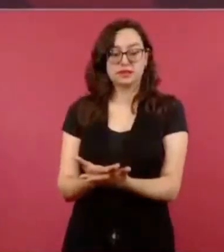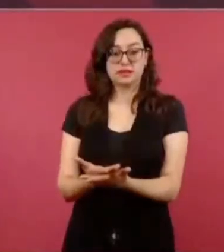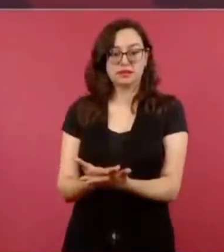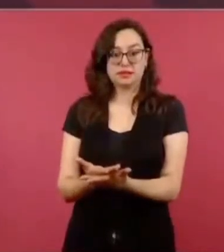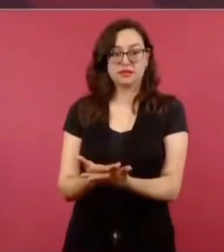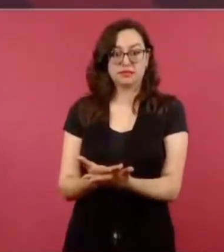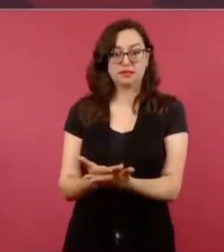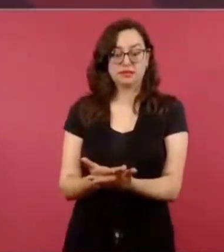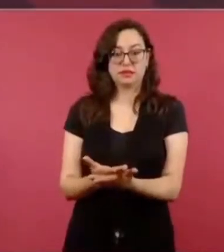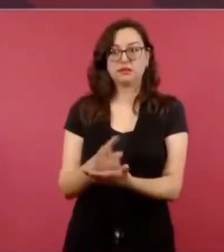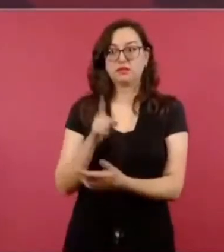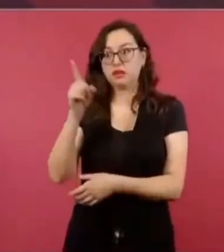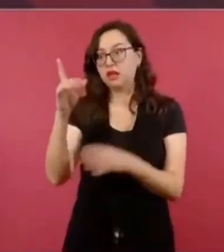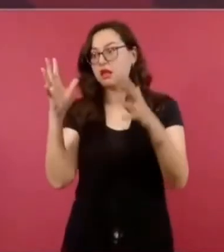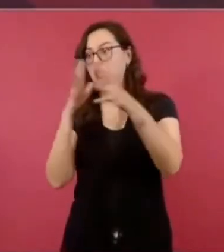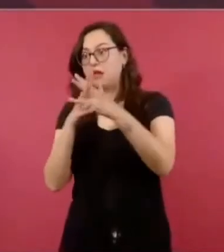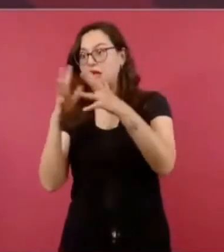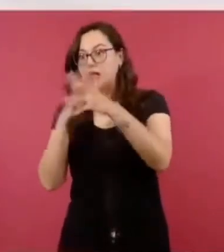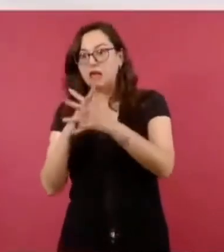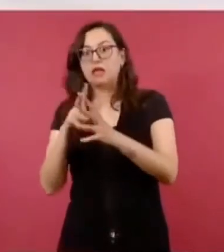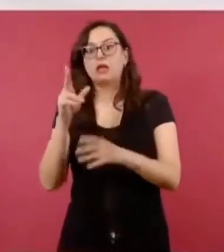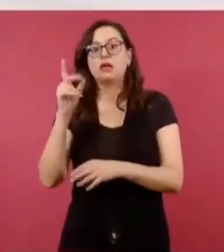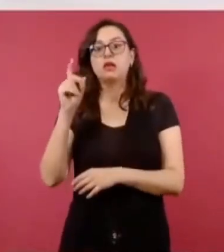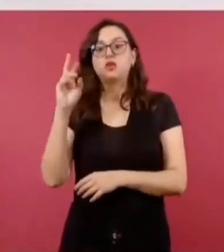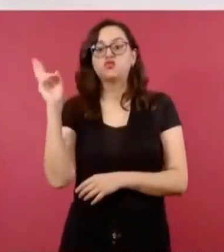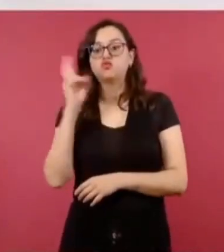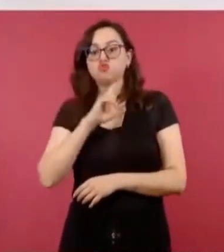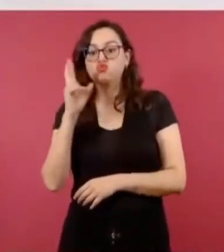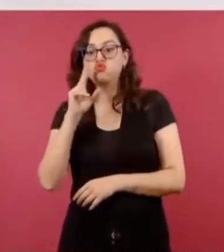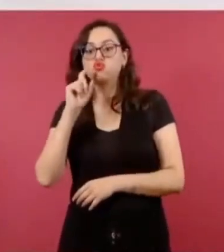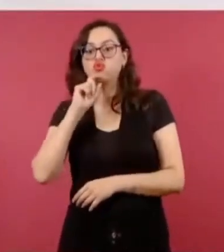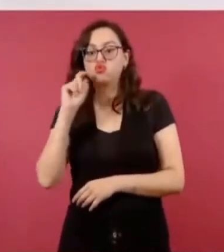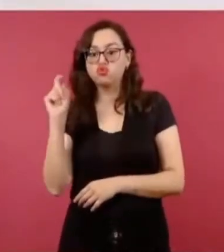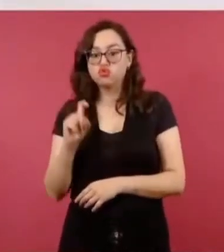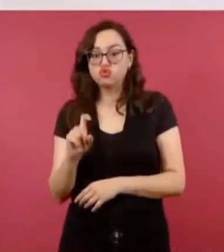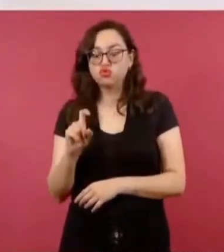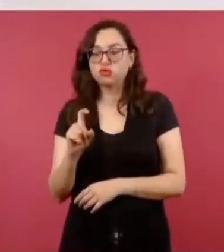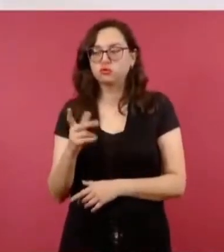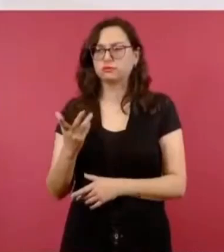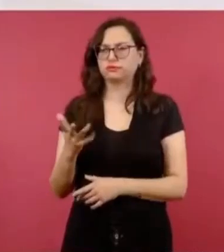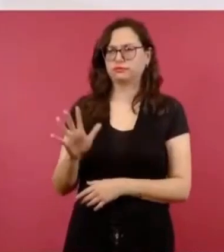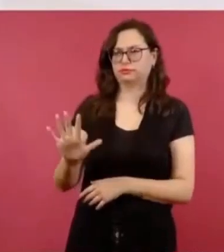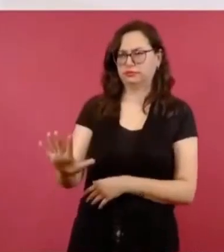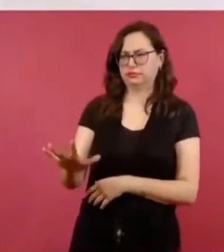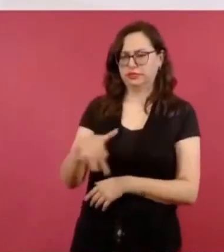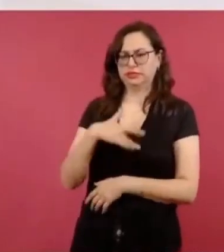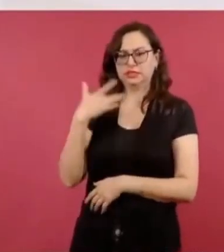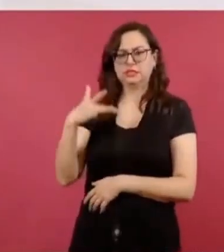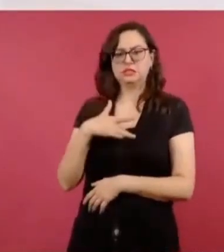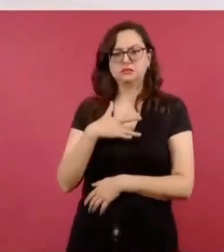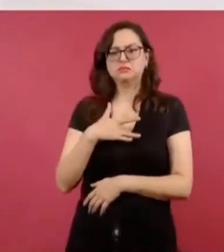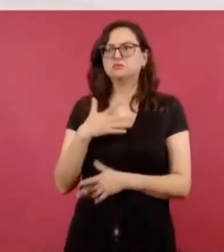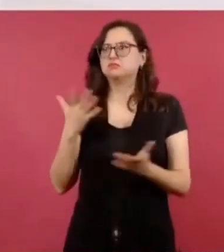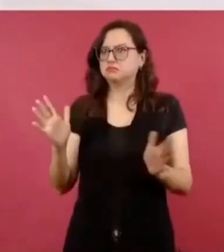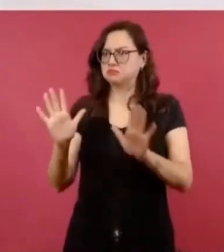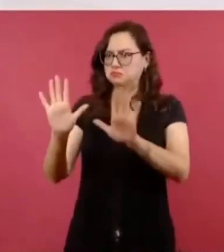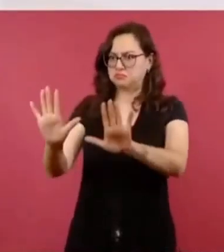para la guerra de Ucrania y Rusia, propusimos una intermediación,